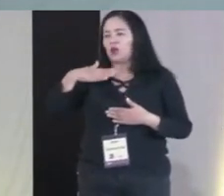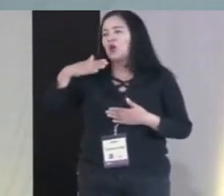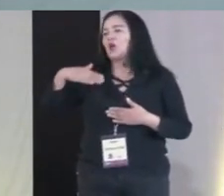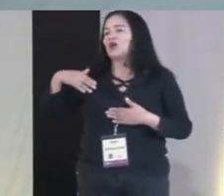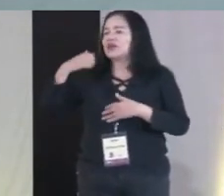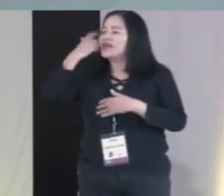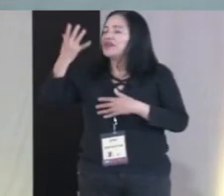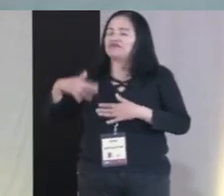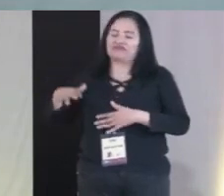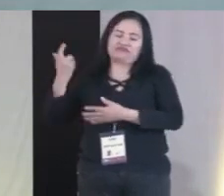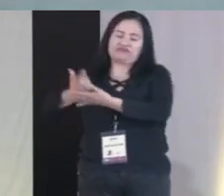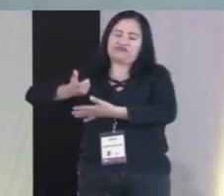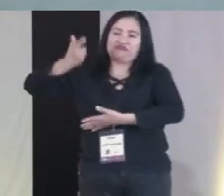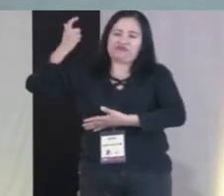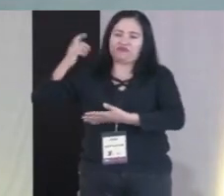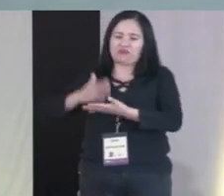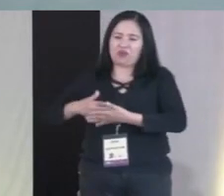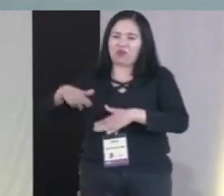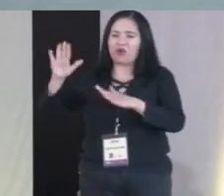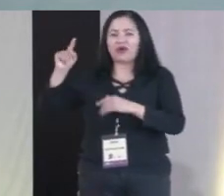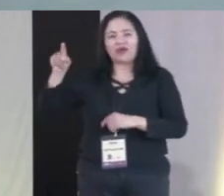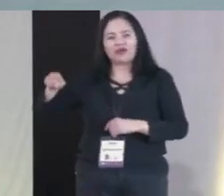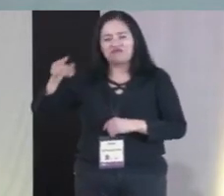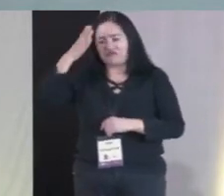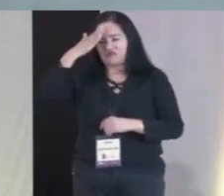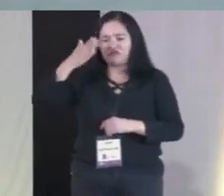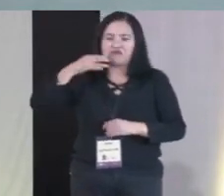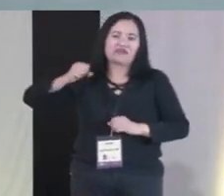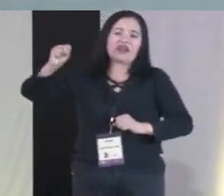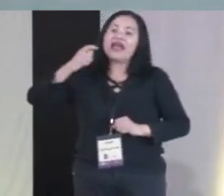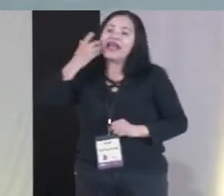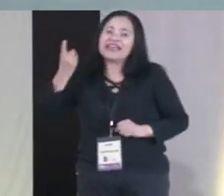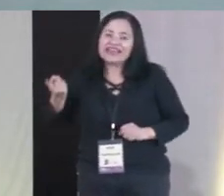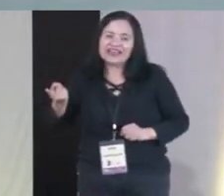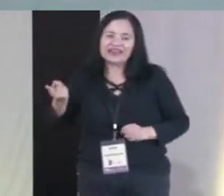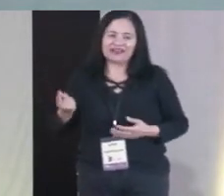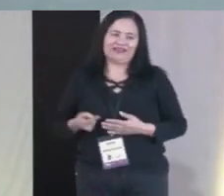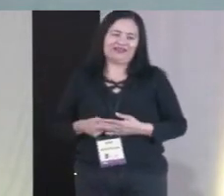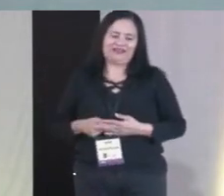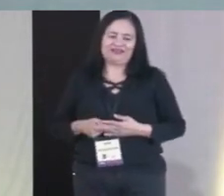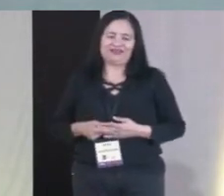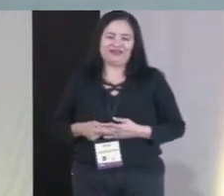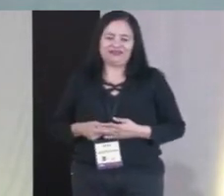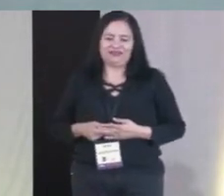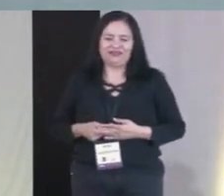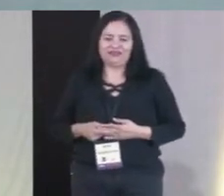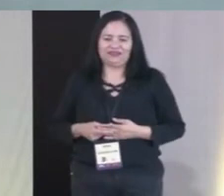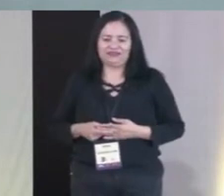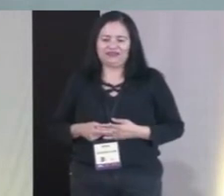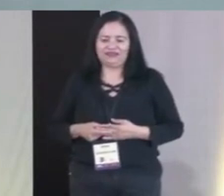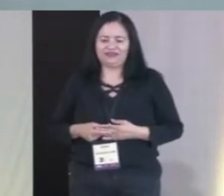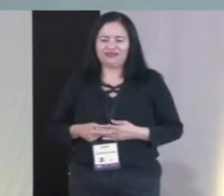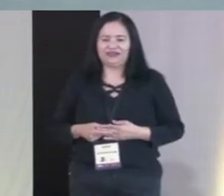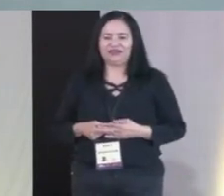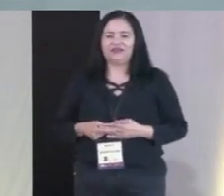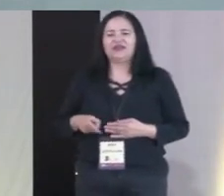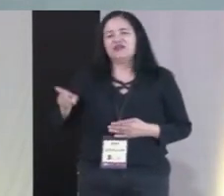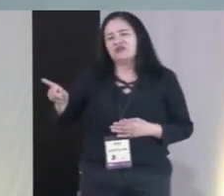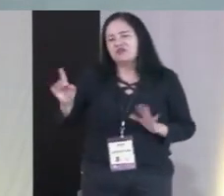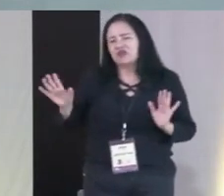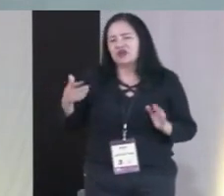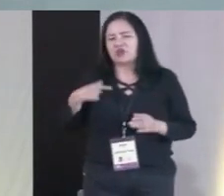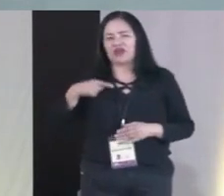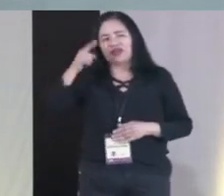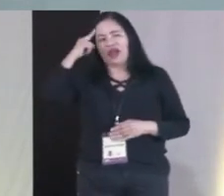No era el celo religioso de evangelizar, ni siquiera era un sentido,